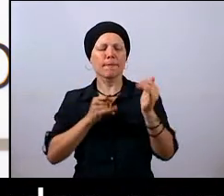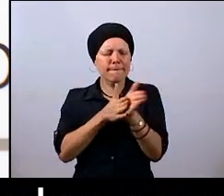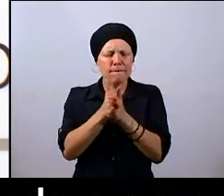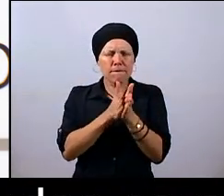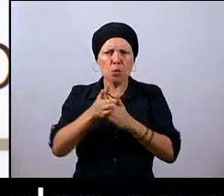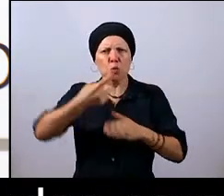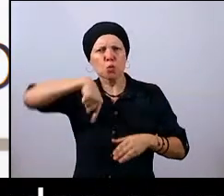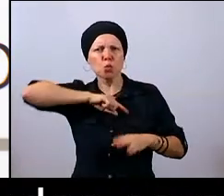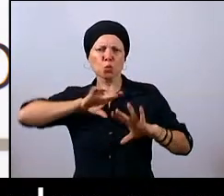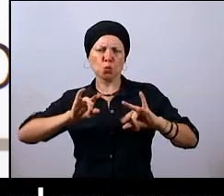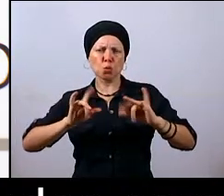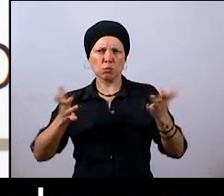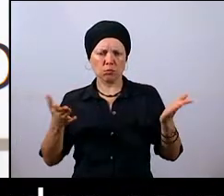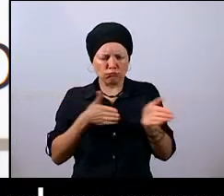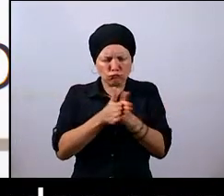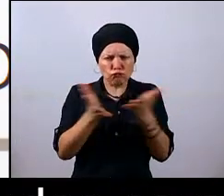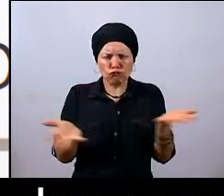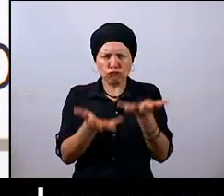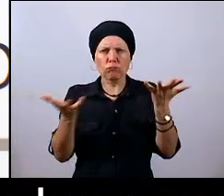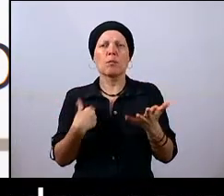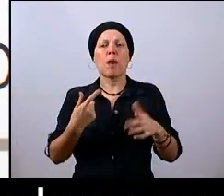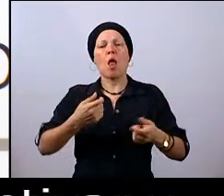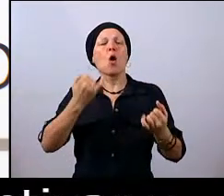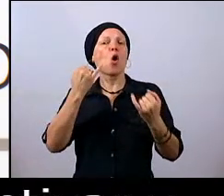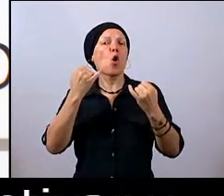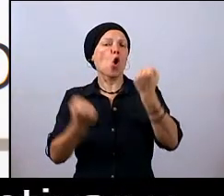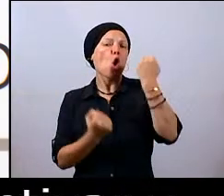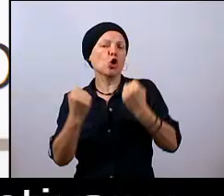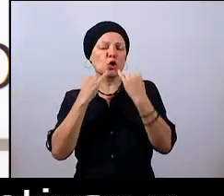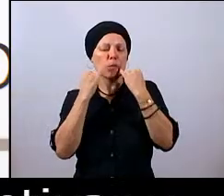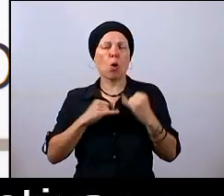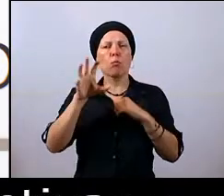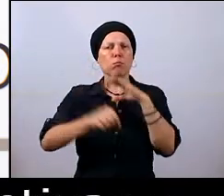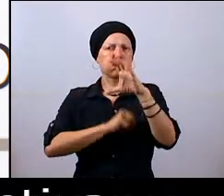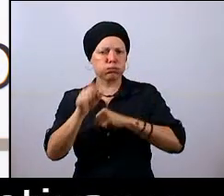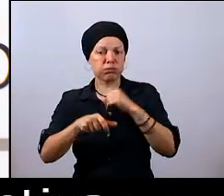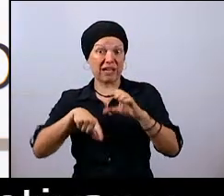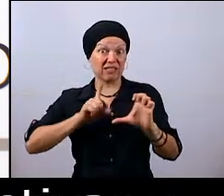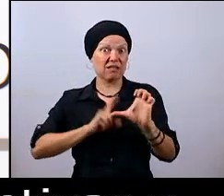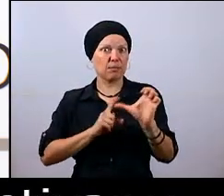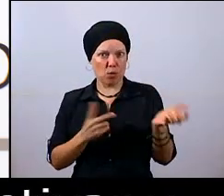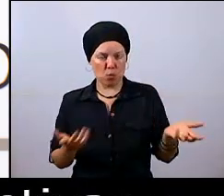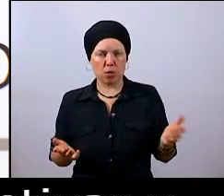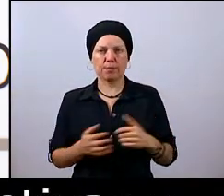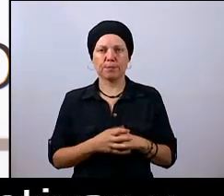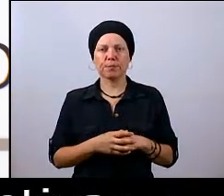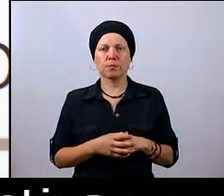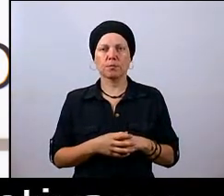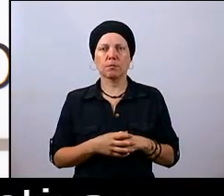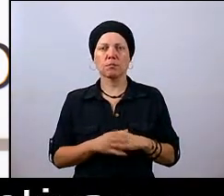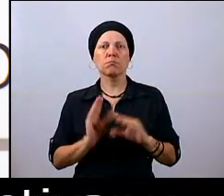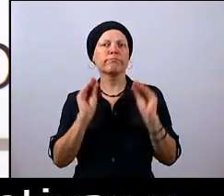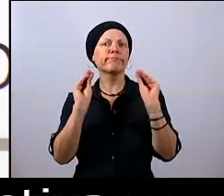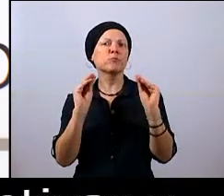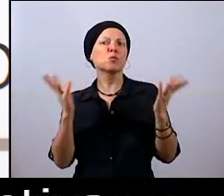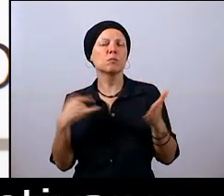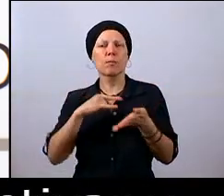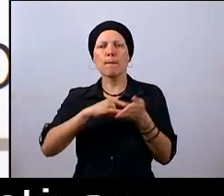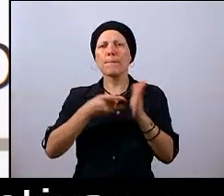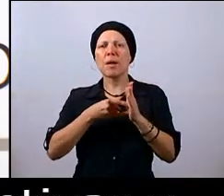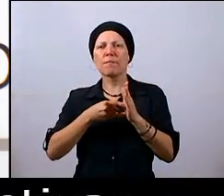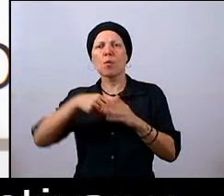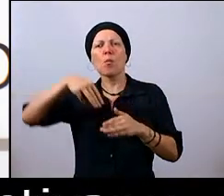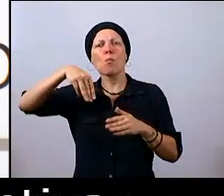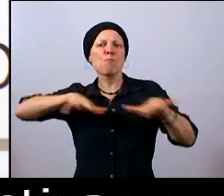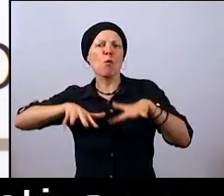nuestra región, para incentivar y promover la movilidad eléctrica en Extremadura, con el llamado Plan